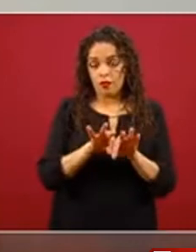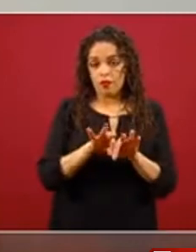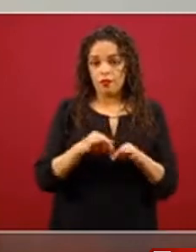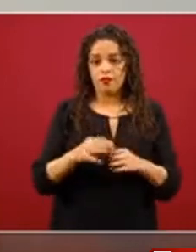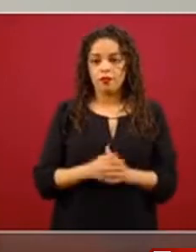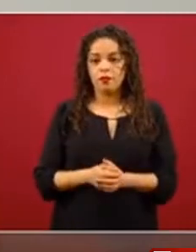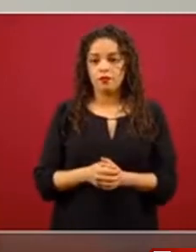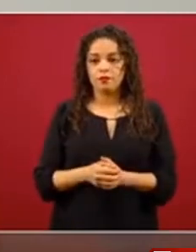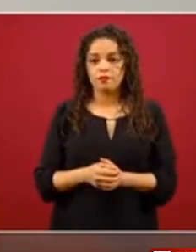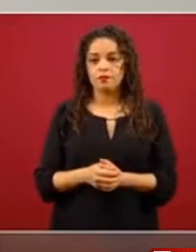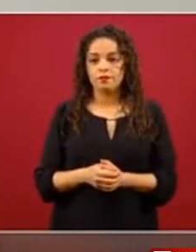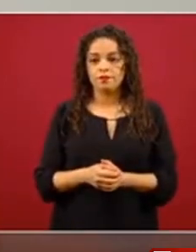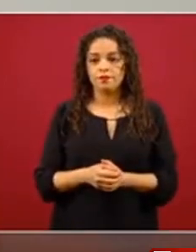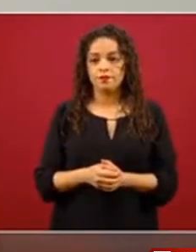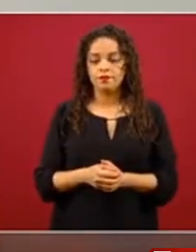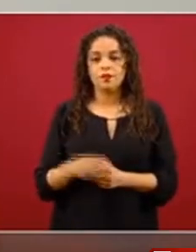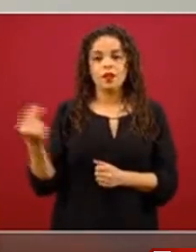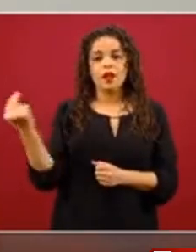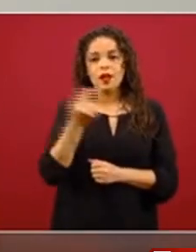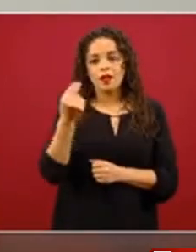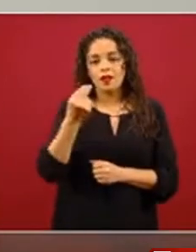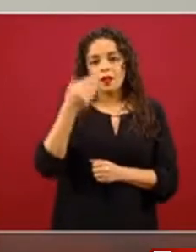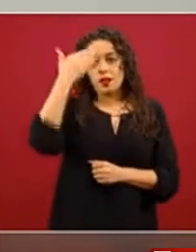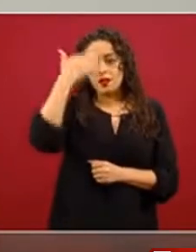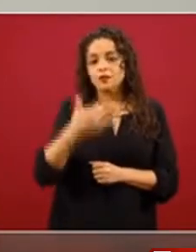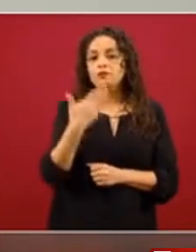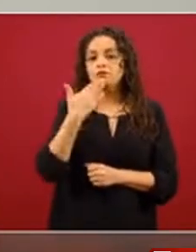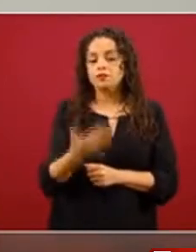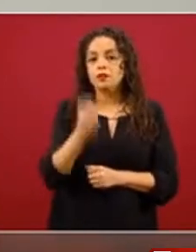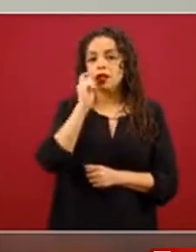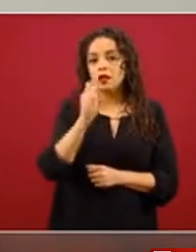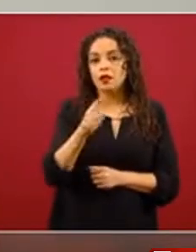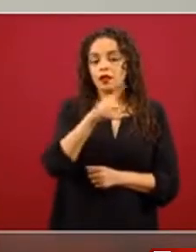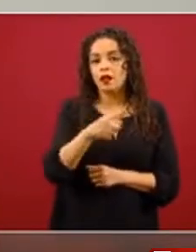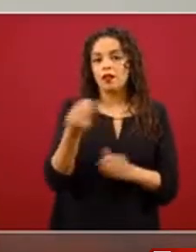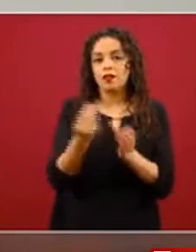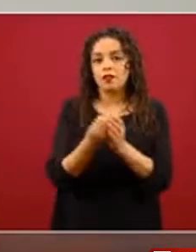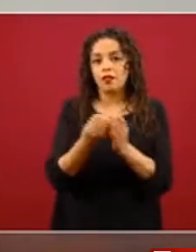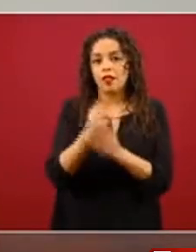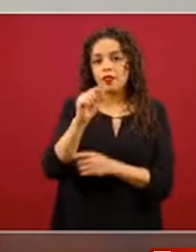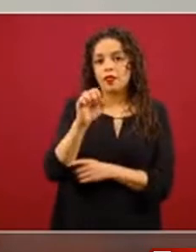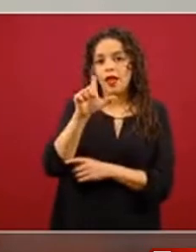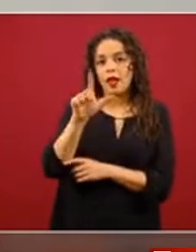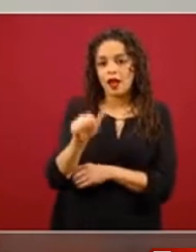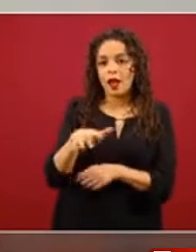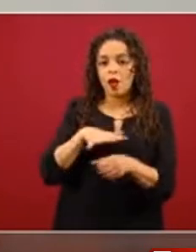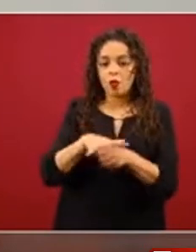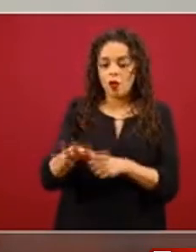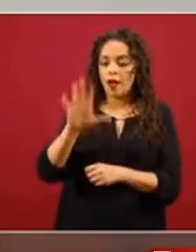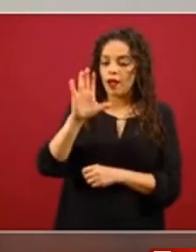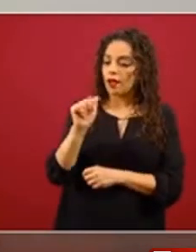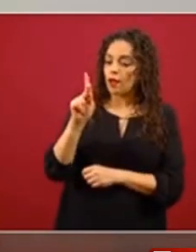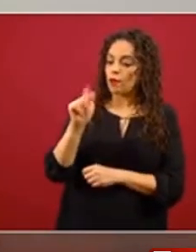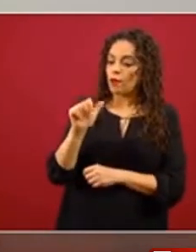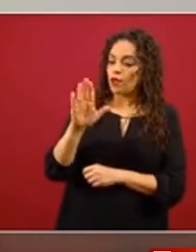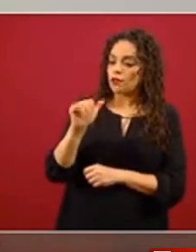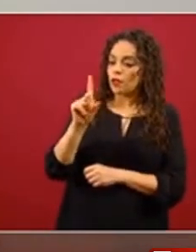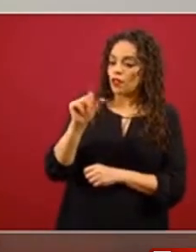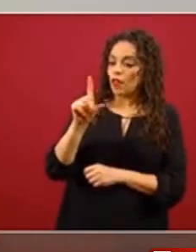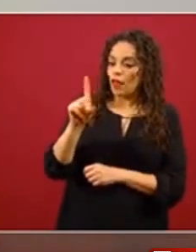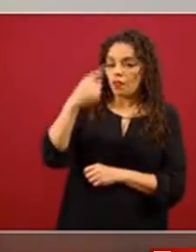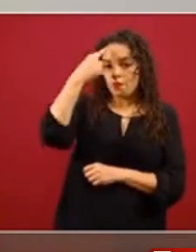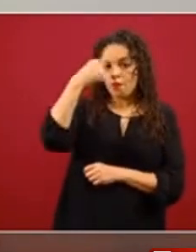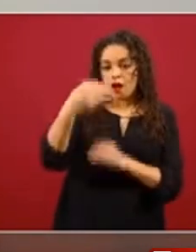varios puntos a considerar en el tipo de tela es su capacidad de filtración. Algunos de estos evidentemente